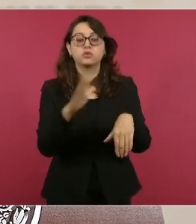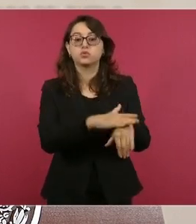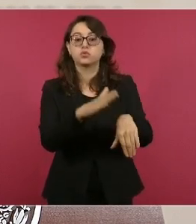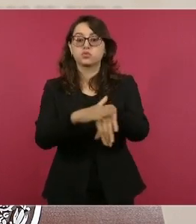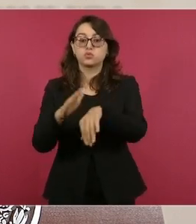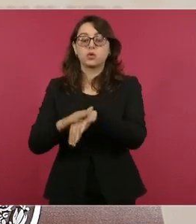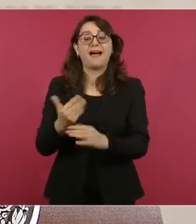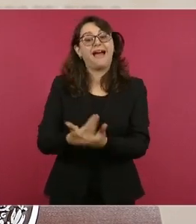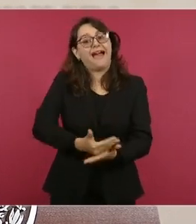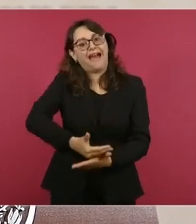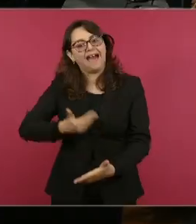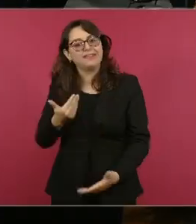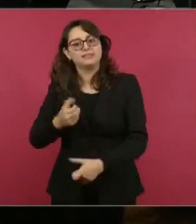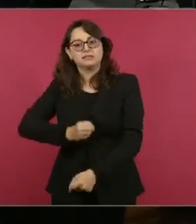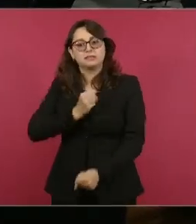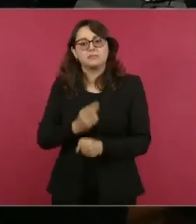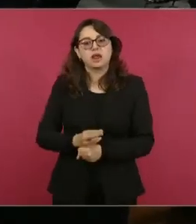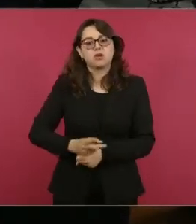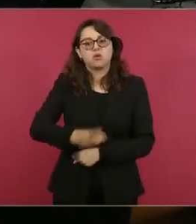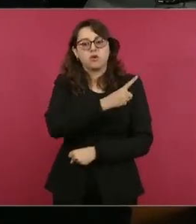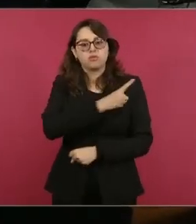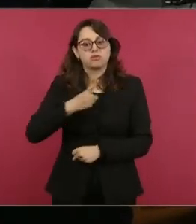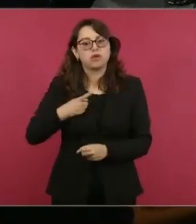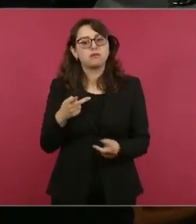meter con tiempo